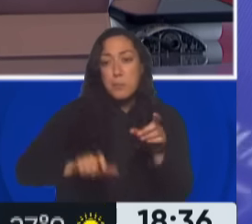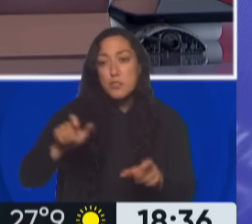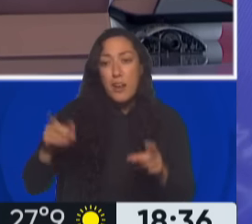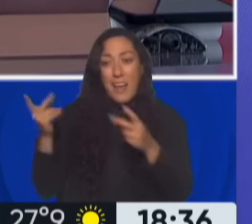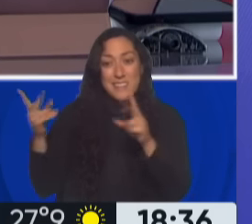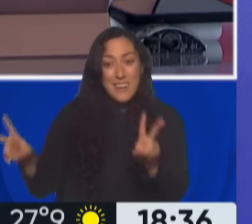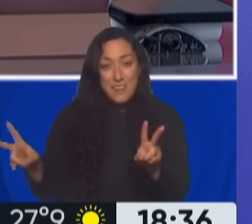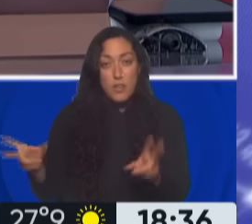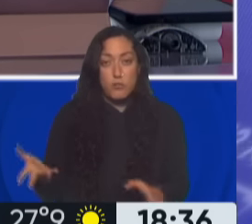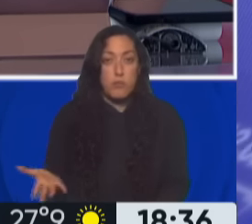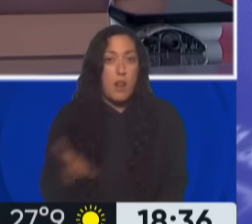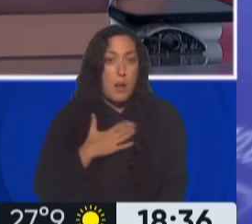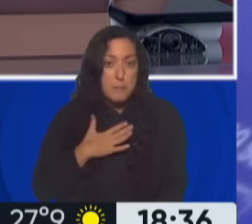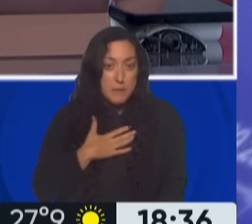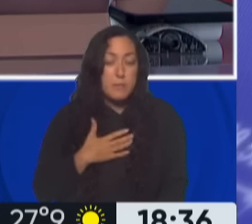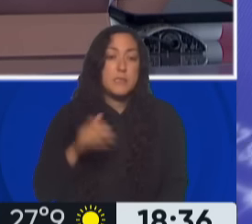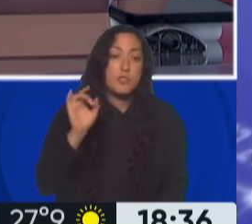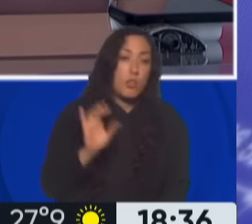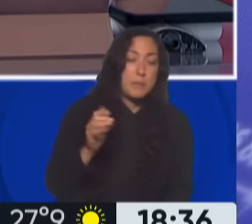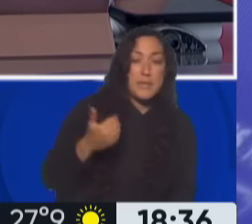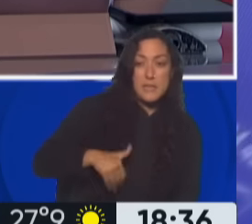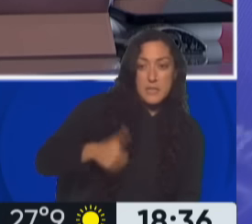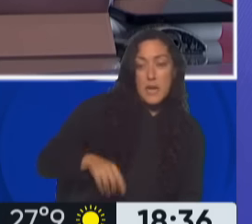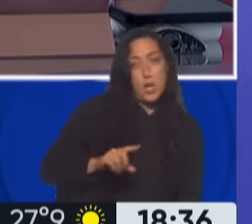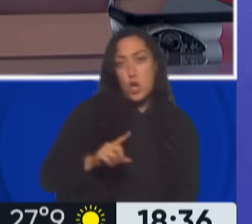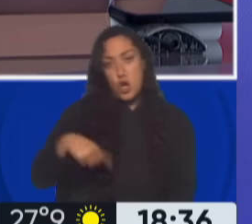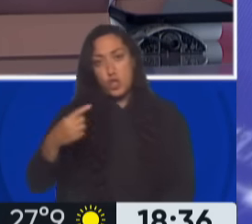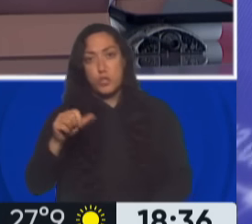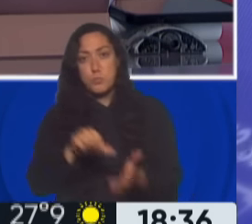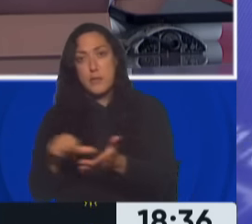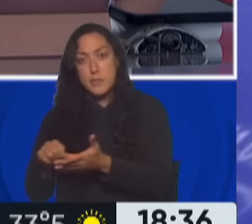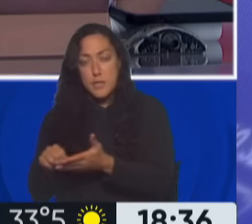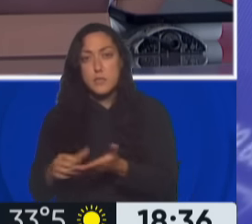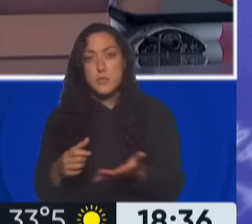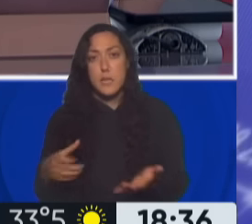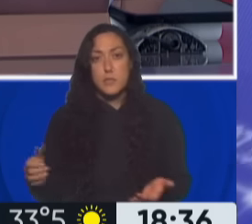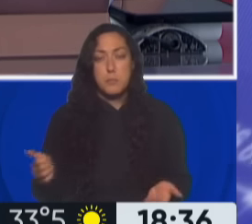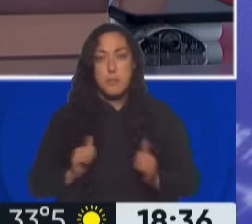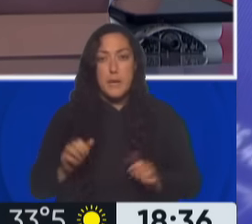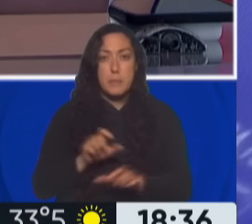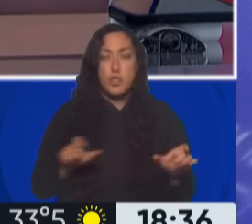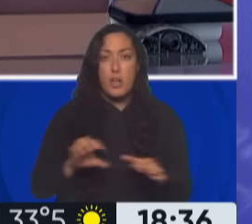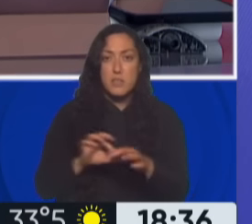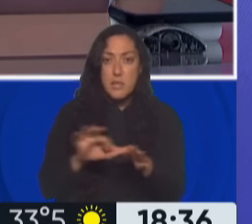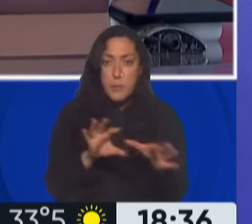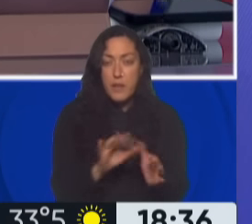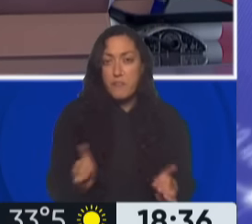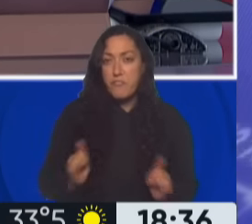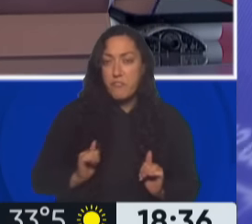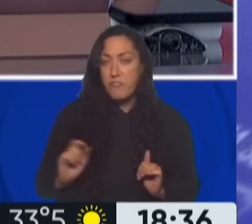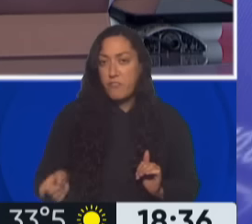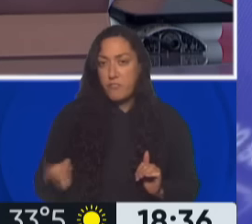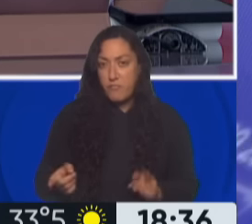es, lamentablemente digo, no es solo la Argentina, sino son varios países que todavía están esperando que liberen justamente a quienes, bueno, por supuesto